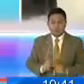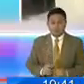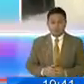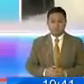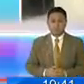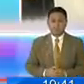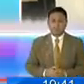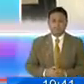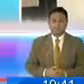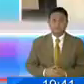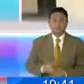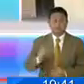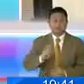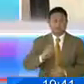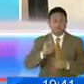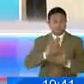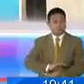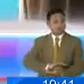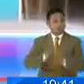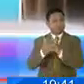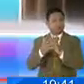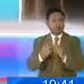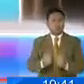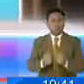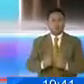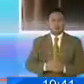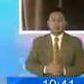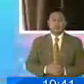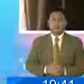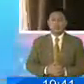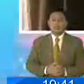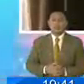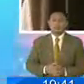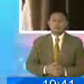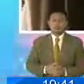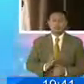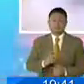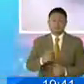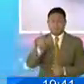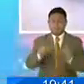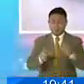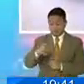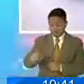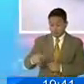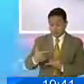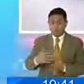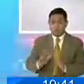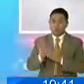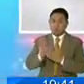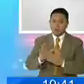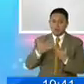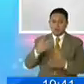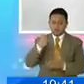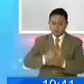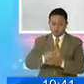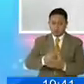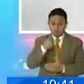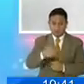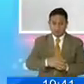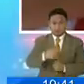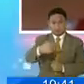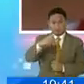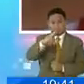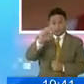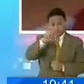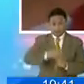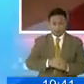terrible enfermedad. Hay que hacer cambios fuertes, fundamentales en nuestra vida. Ejemplos, sin duda, de estas personas, unos luchadores y guerreros, como dice Sofía